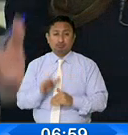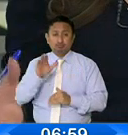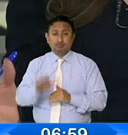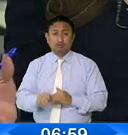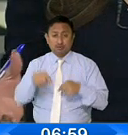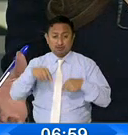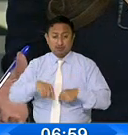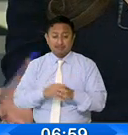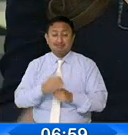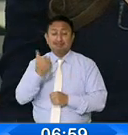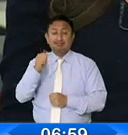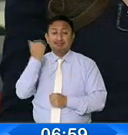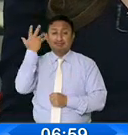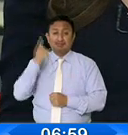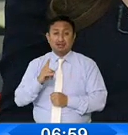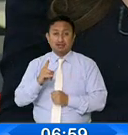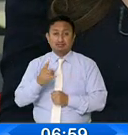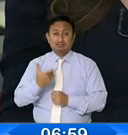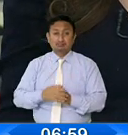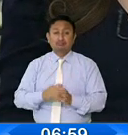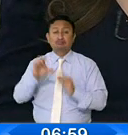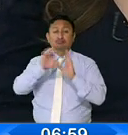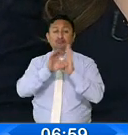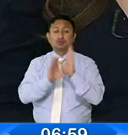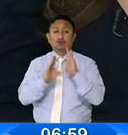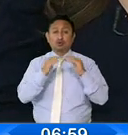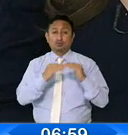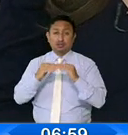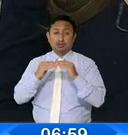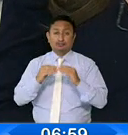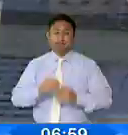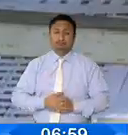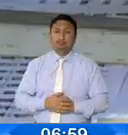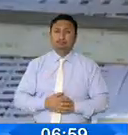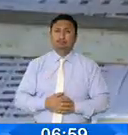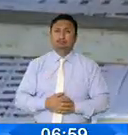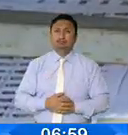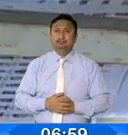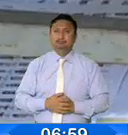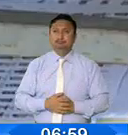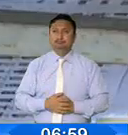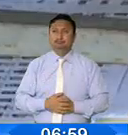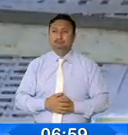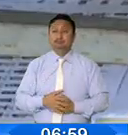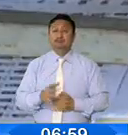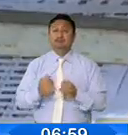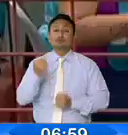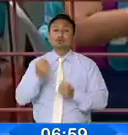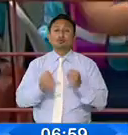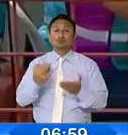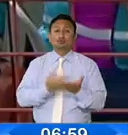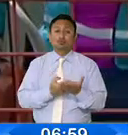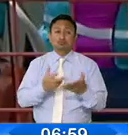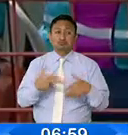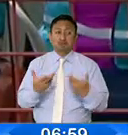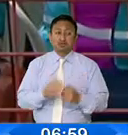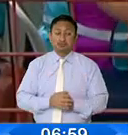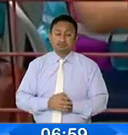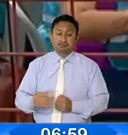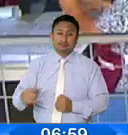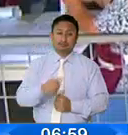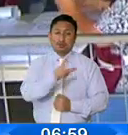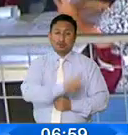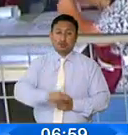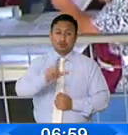días establecidos por el Código de la Democracia. El último receso que tomaron fue al mediodía del lunes, pero a